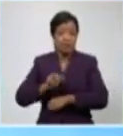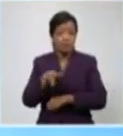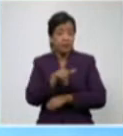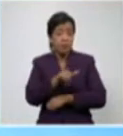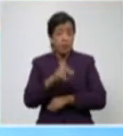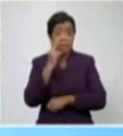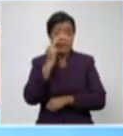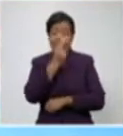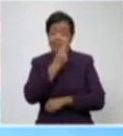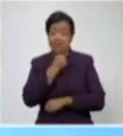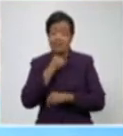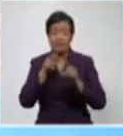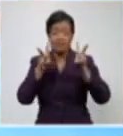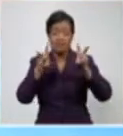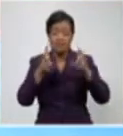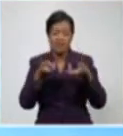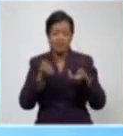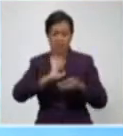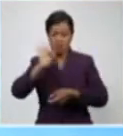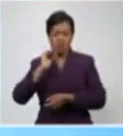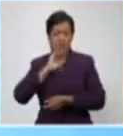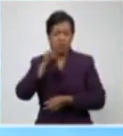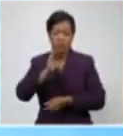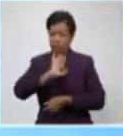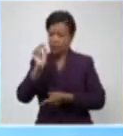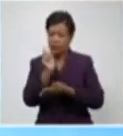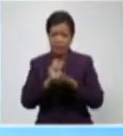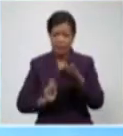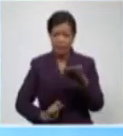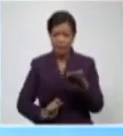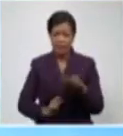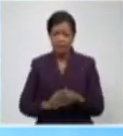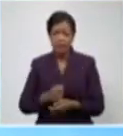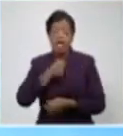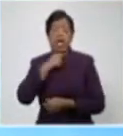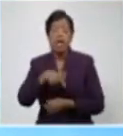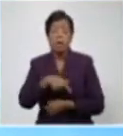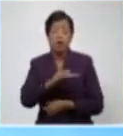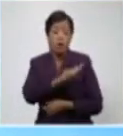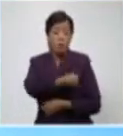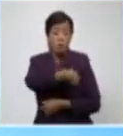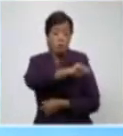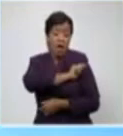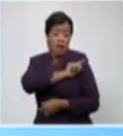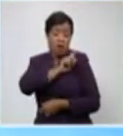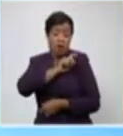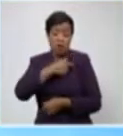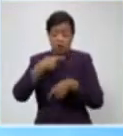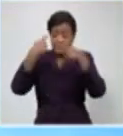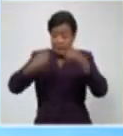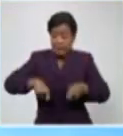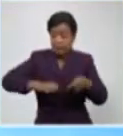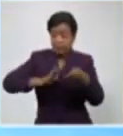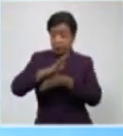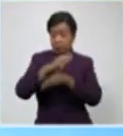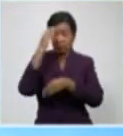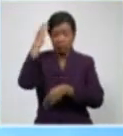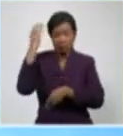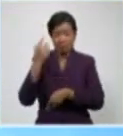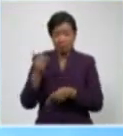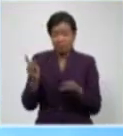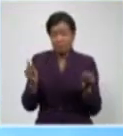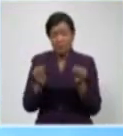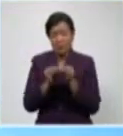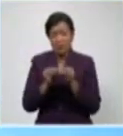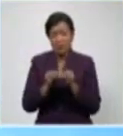Martí frases que en realidad no dijo, no escribió. Cuando un pueblo emigra, sus gobernantes sobran. Por favor,